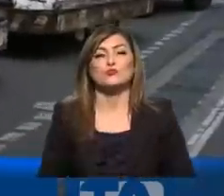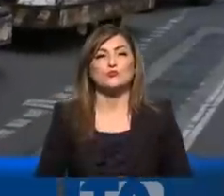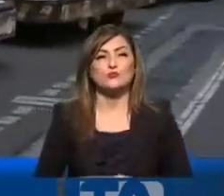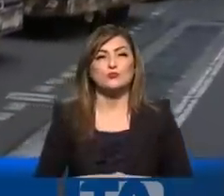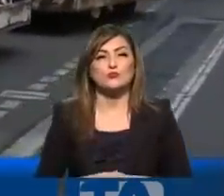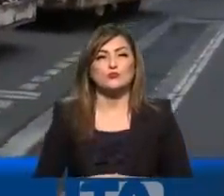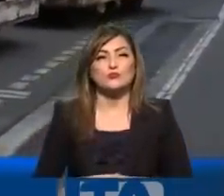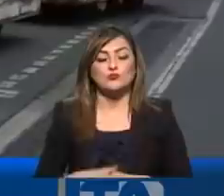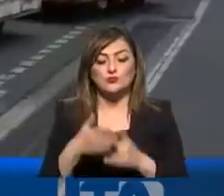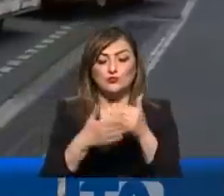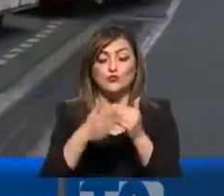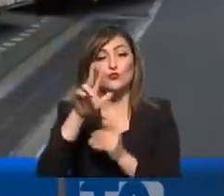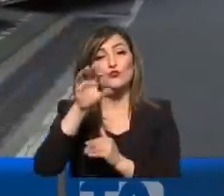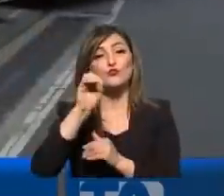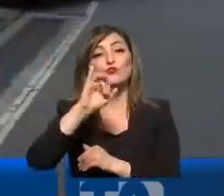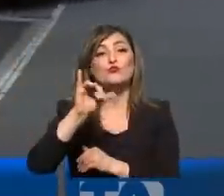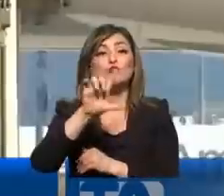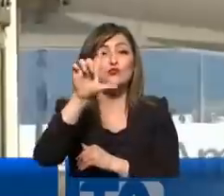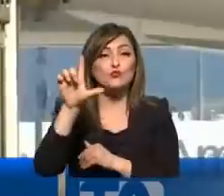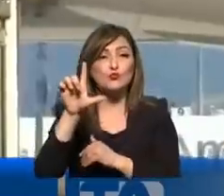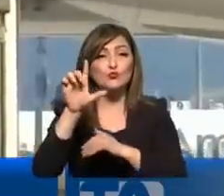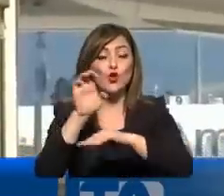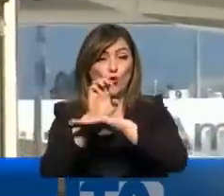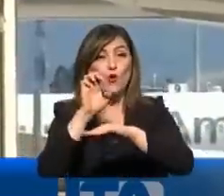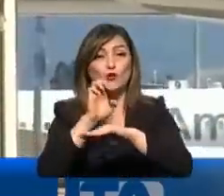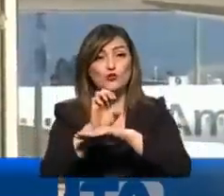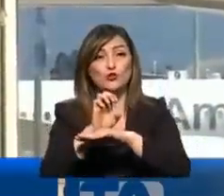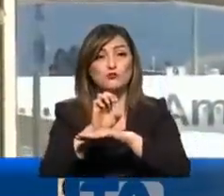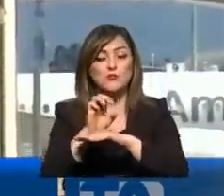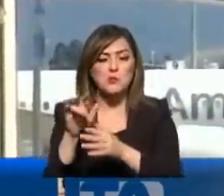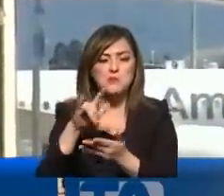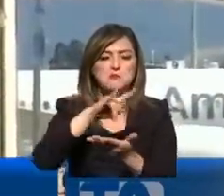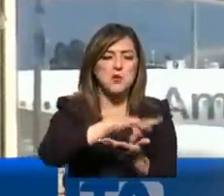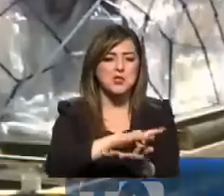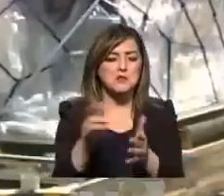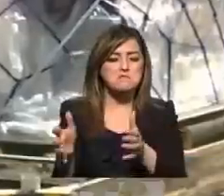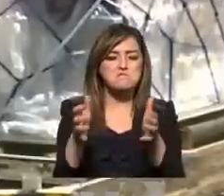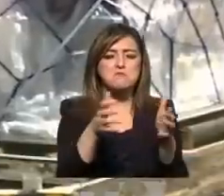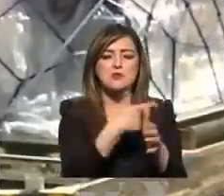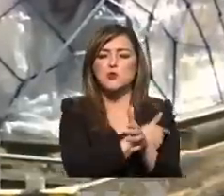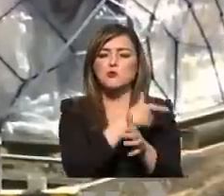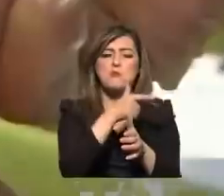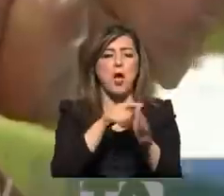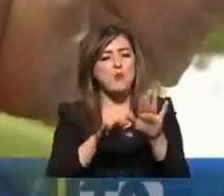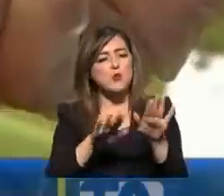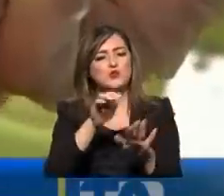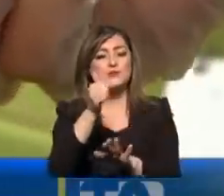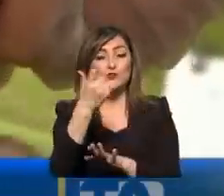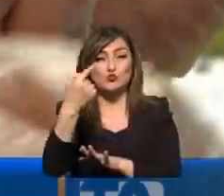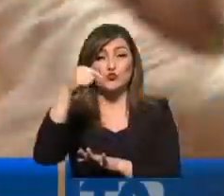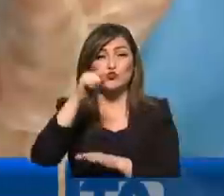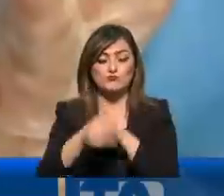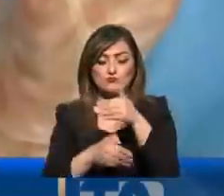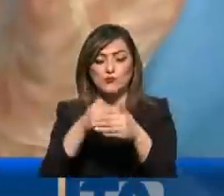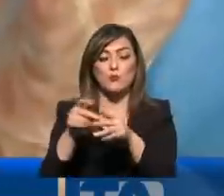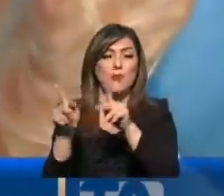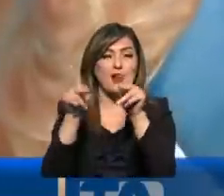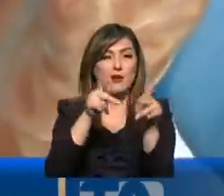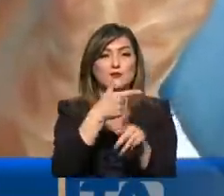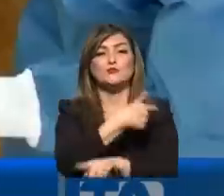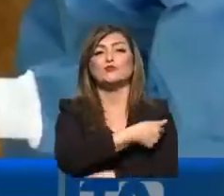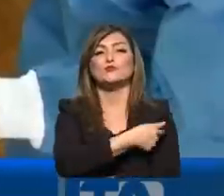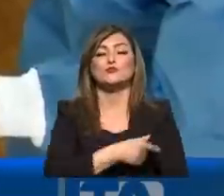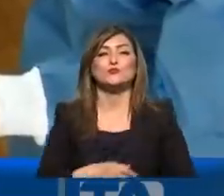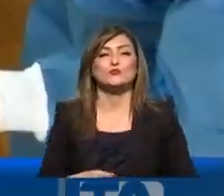lo que, hasta el 30 de julio, Ecuador espera haber recibido poco más de 10 millones de vacunas que permitirán avanzar con el plan de